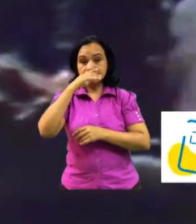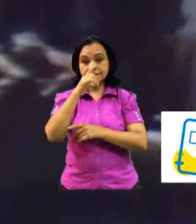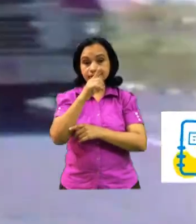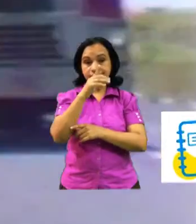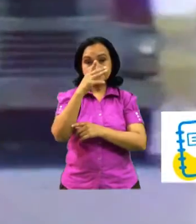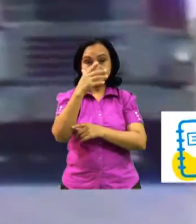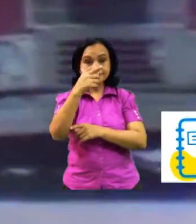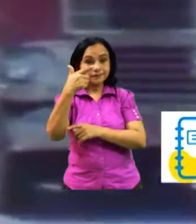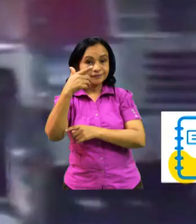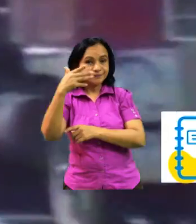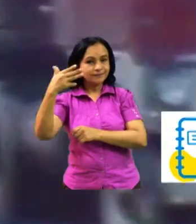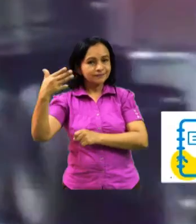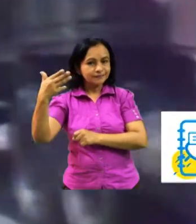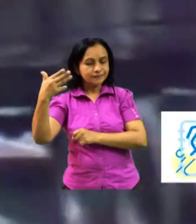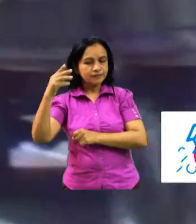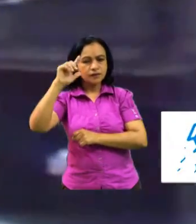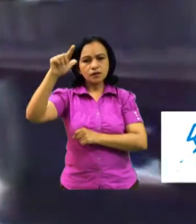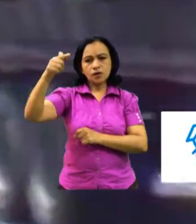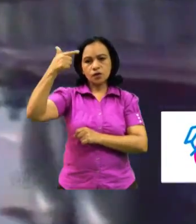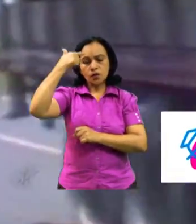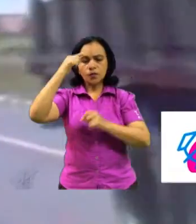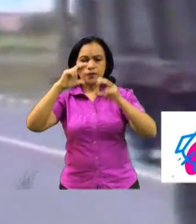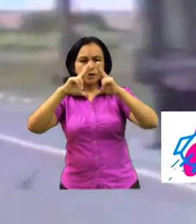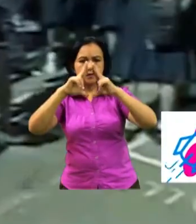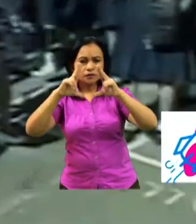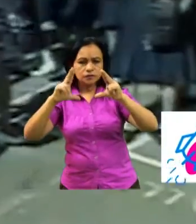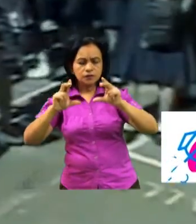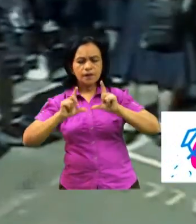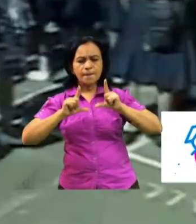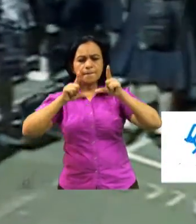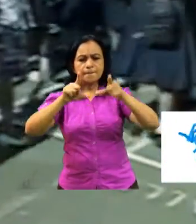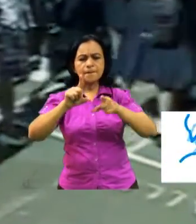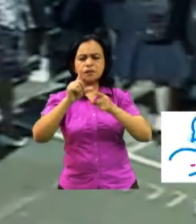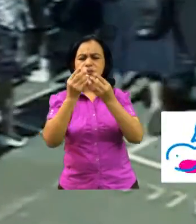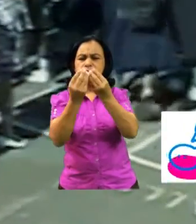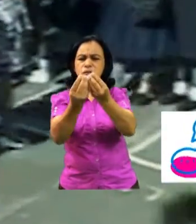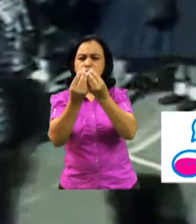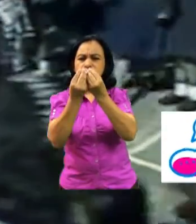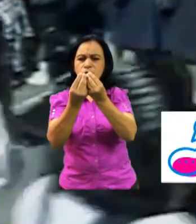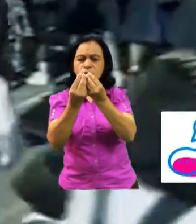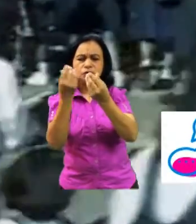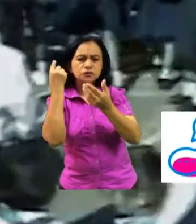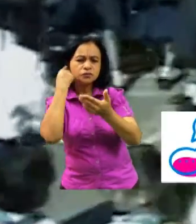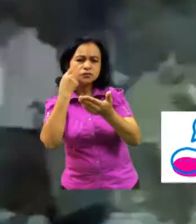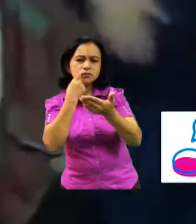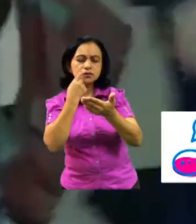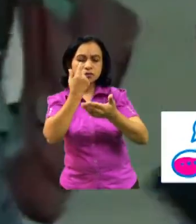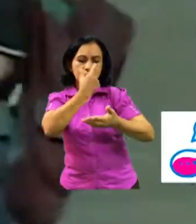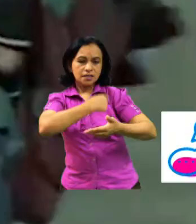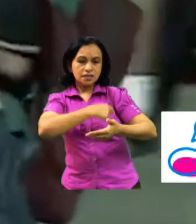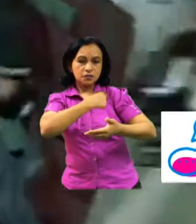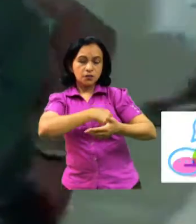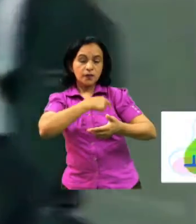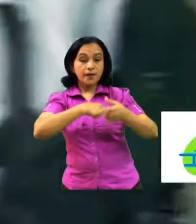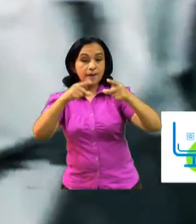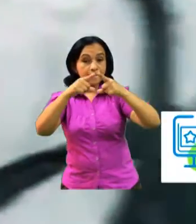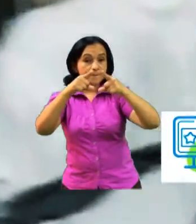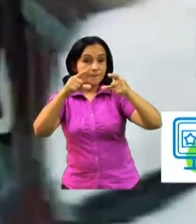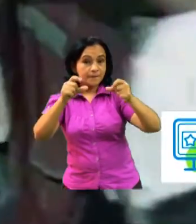de 1979, el gobierno nicaragüense matriculó a cientos de estudiantes sordos en 2 escuelas de